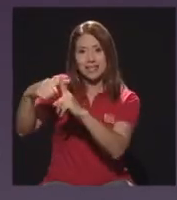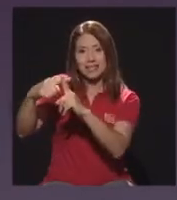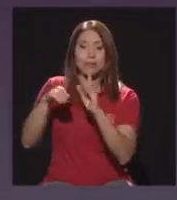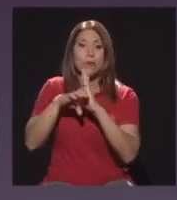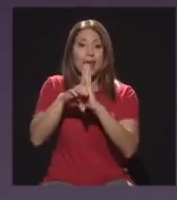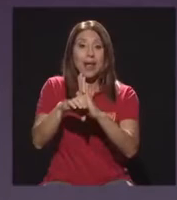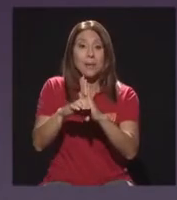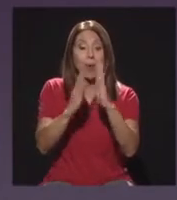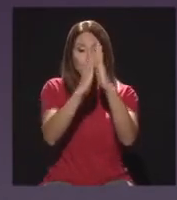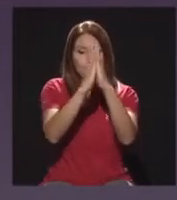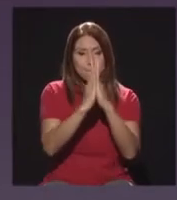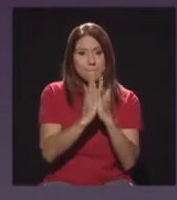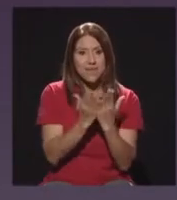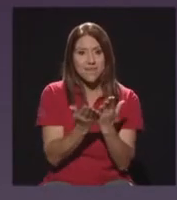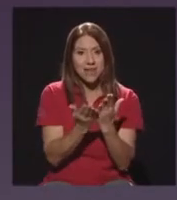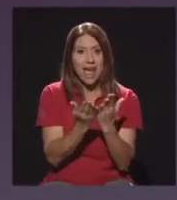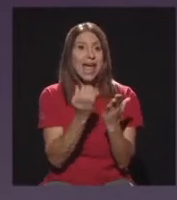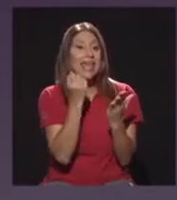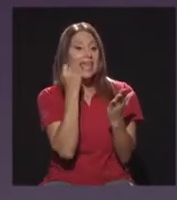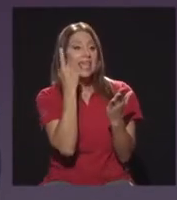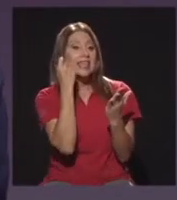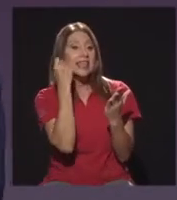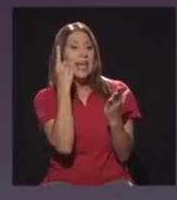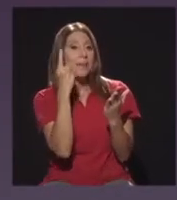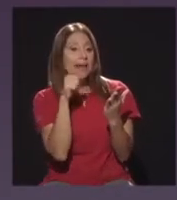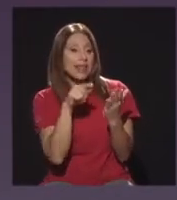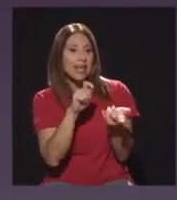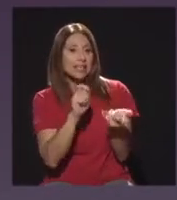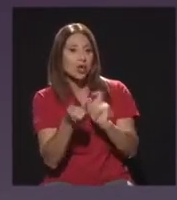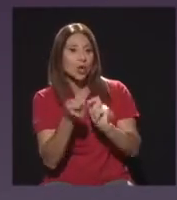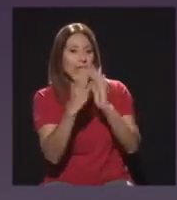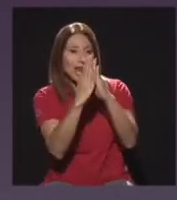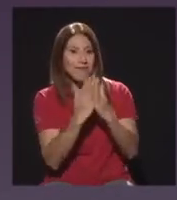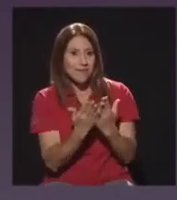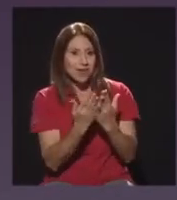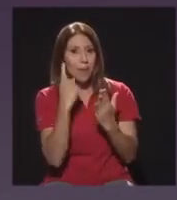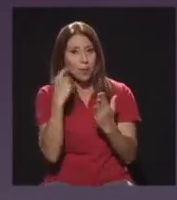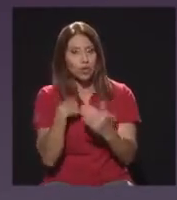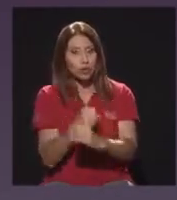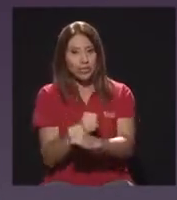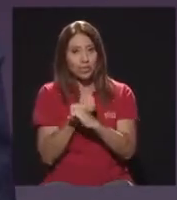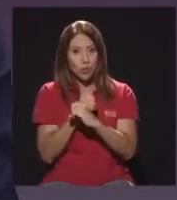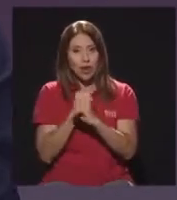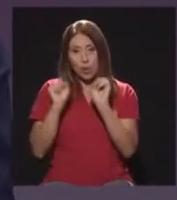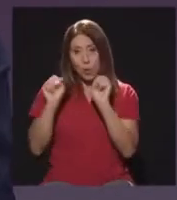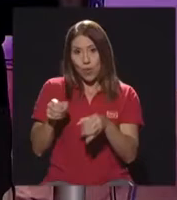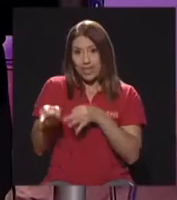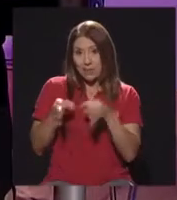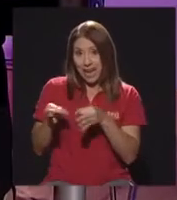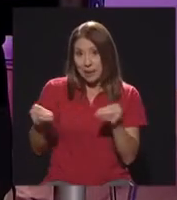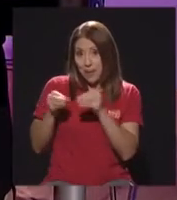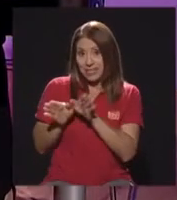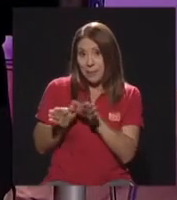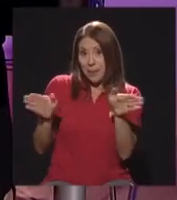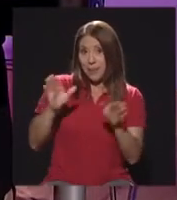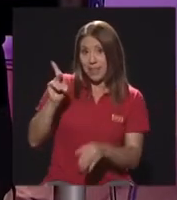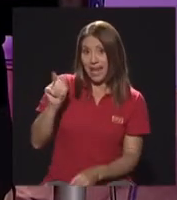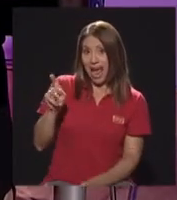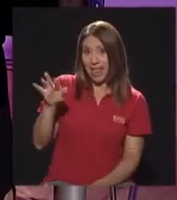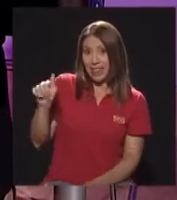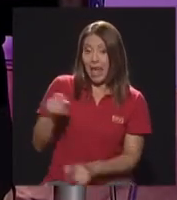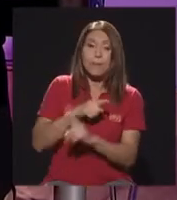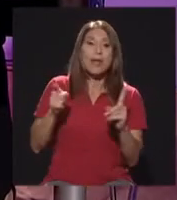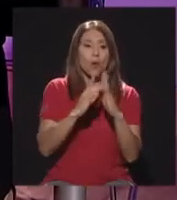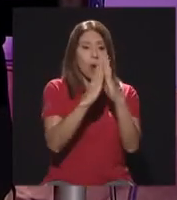biblia y la interpretación de la biblia porque estoy segura que esto lo puede explicar más ampliamente katia pero la biblia tiene muchas interpretaciones